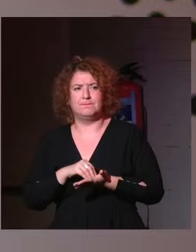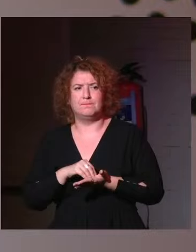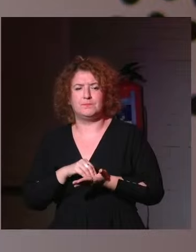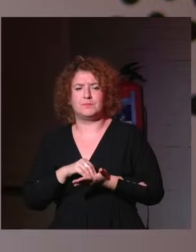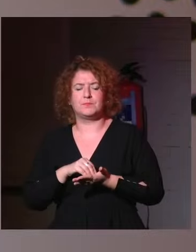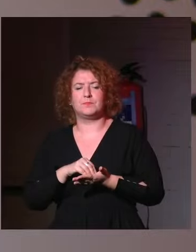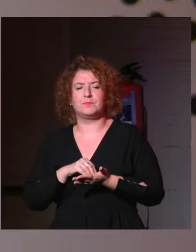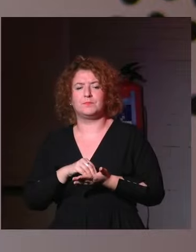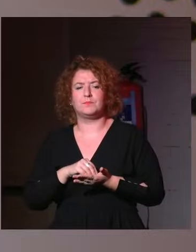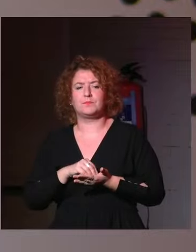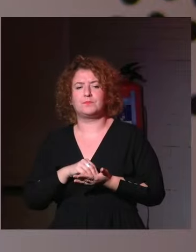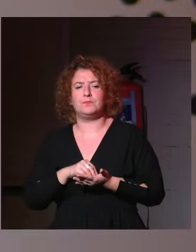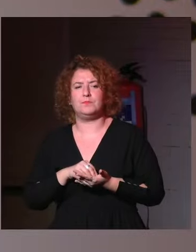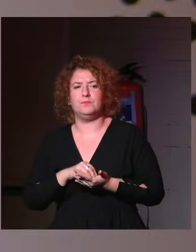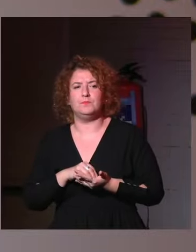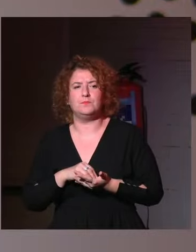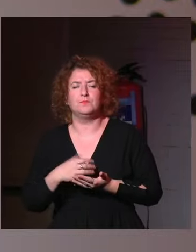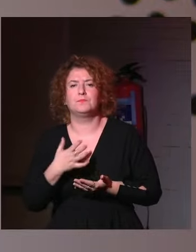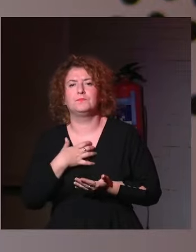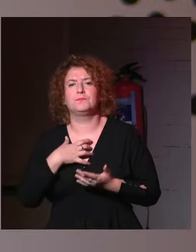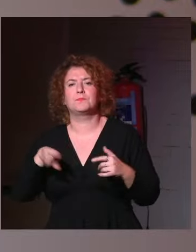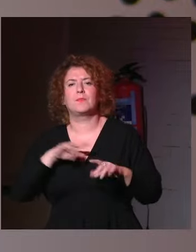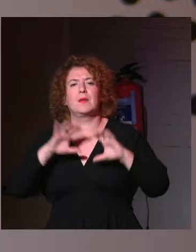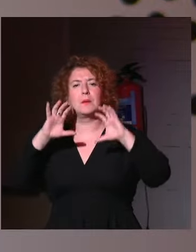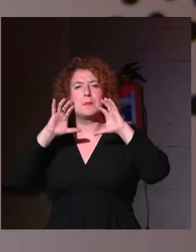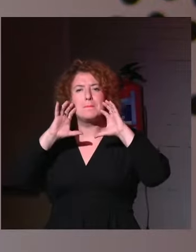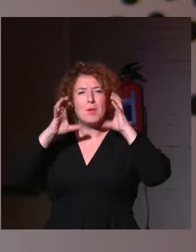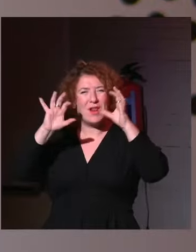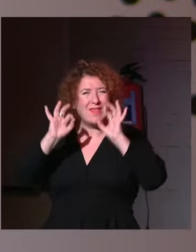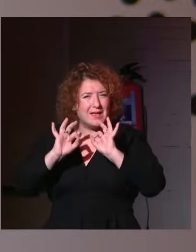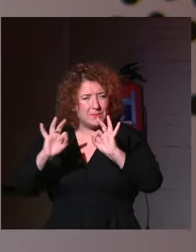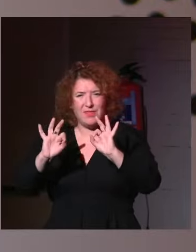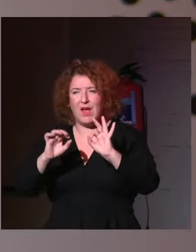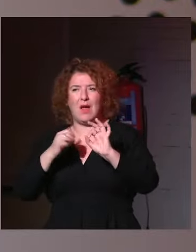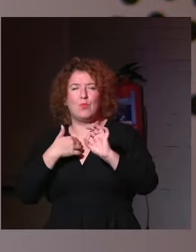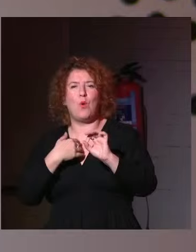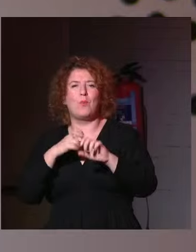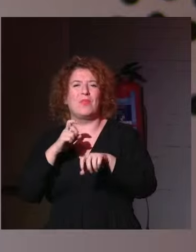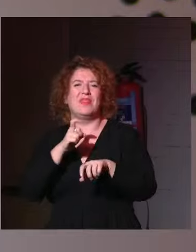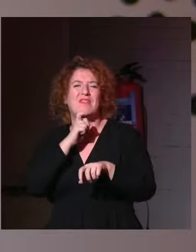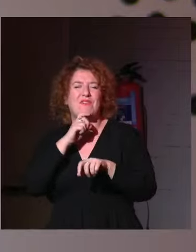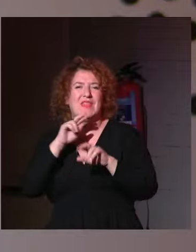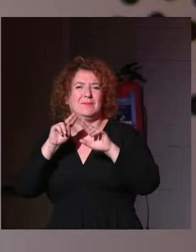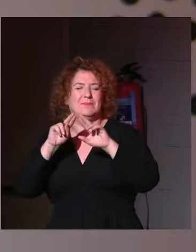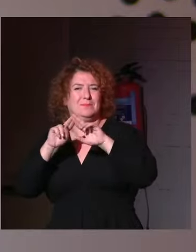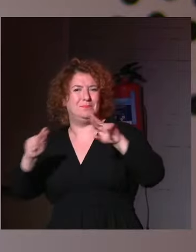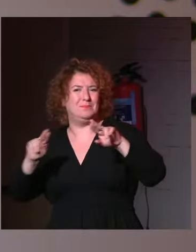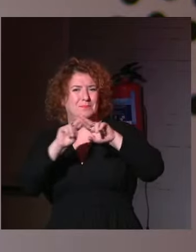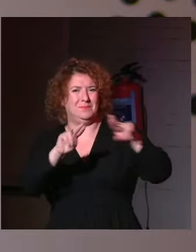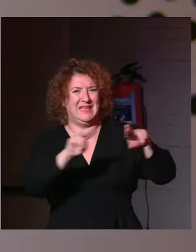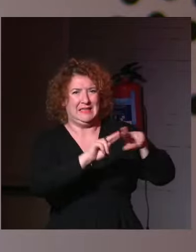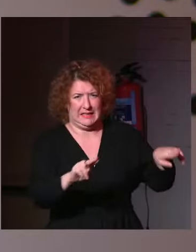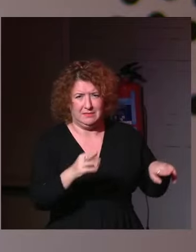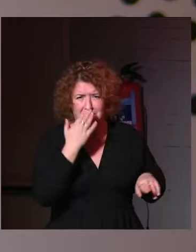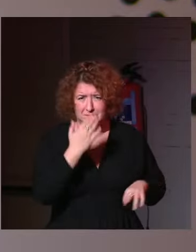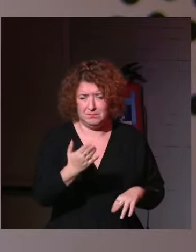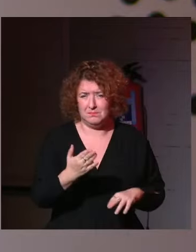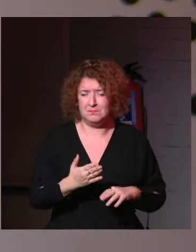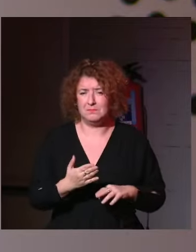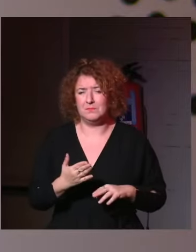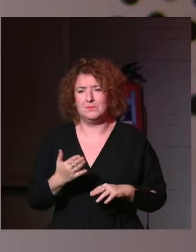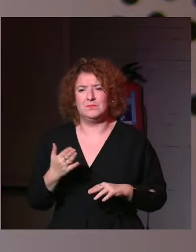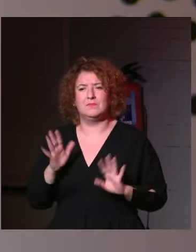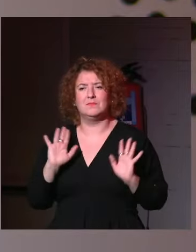categorizar eh la violencia específica que sufrimos las mujeres no es decir no se trata de de